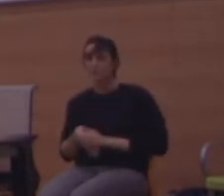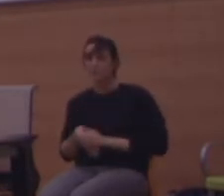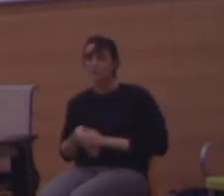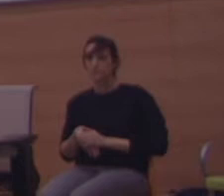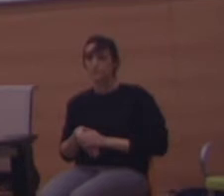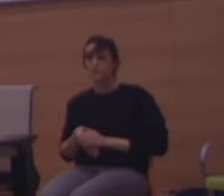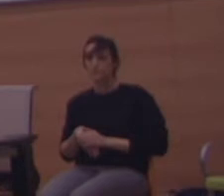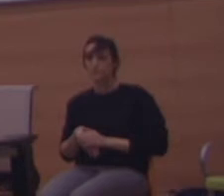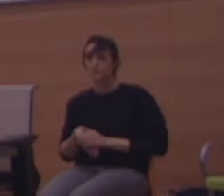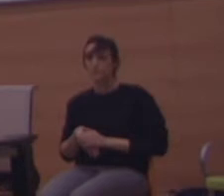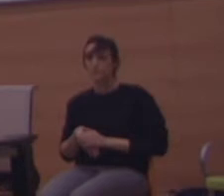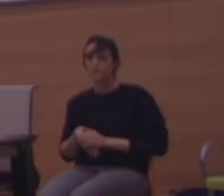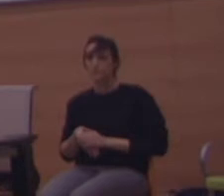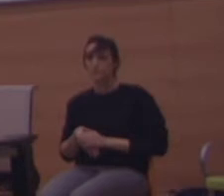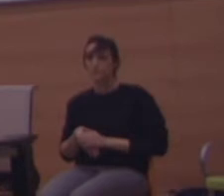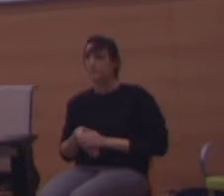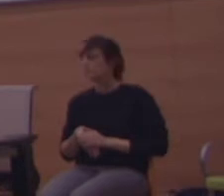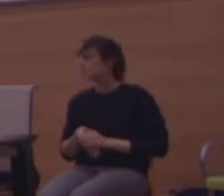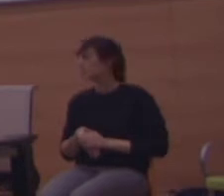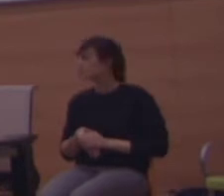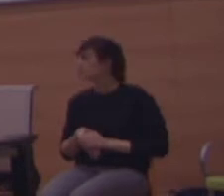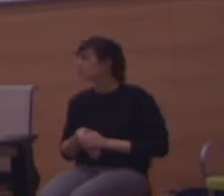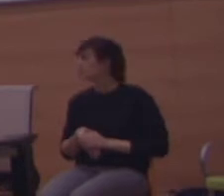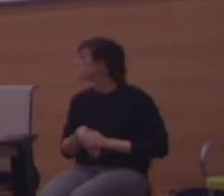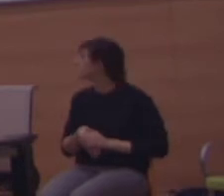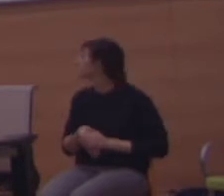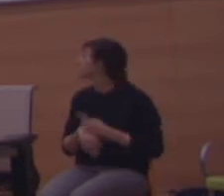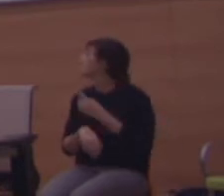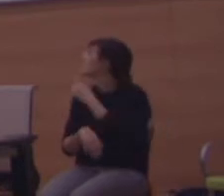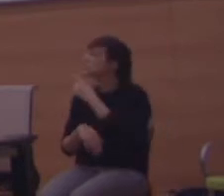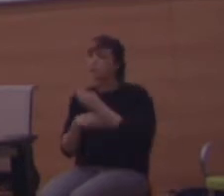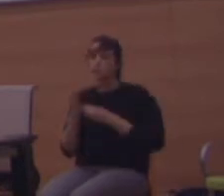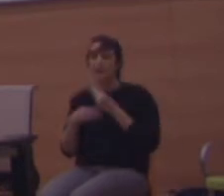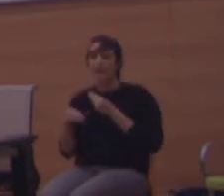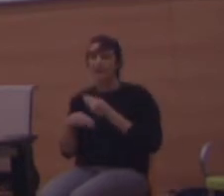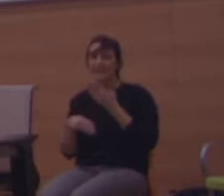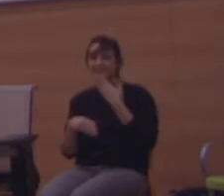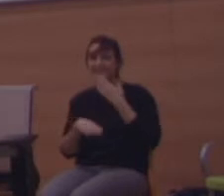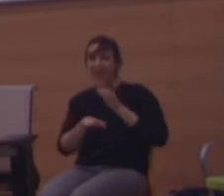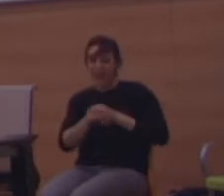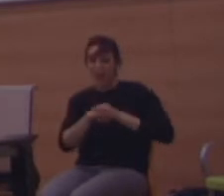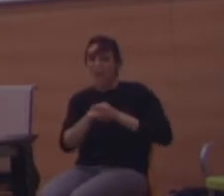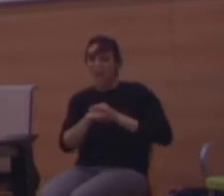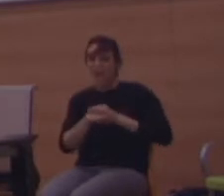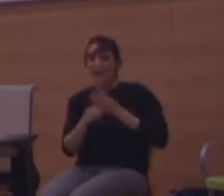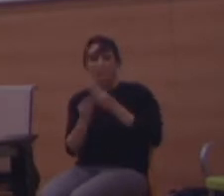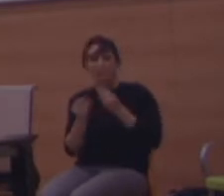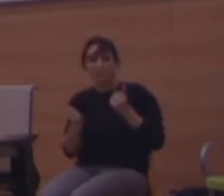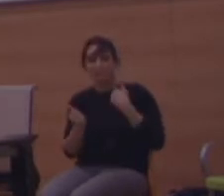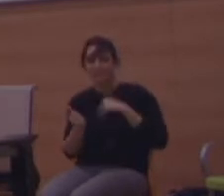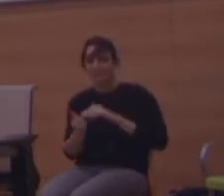Los soportes plantares hay que esperar a ponerlos cuando ya se ha resuelto la úlcera.